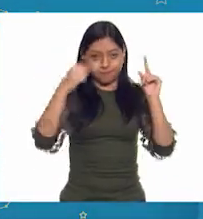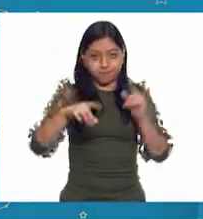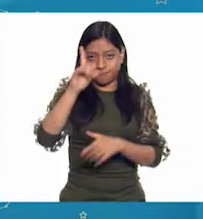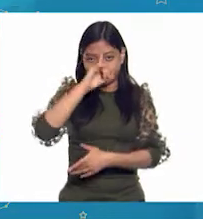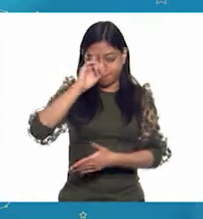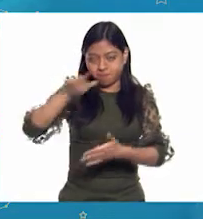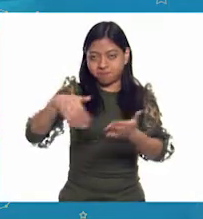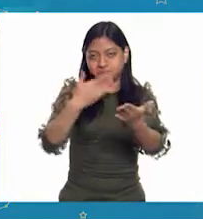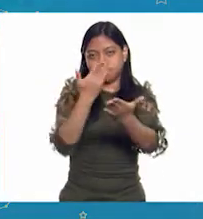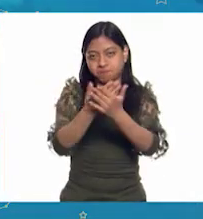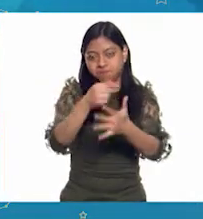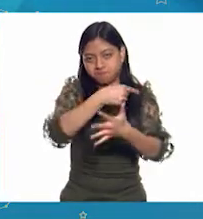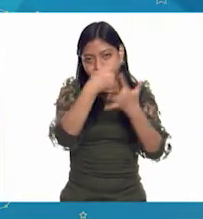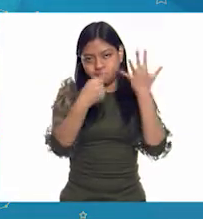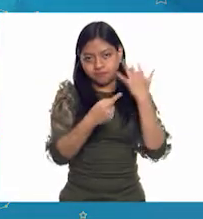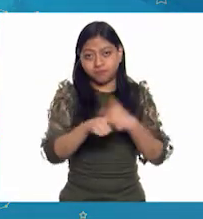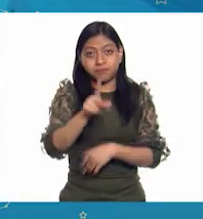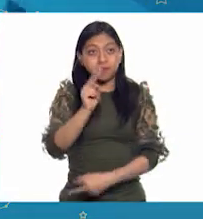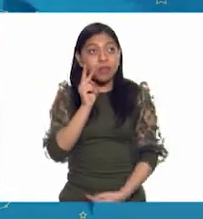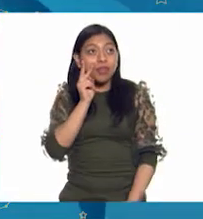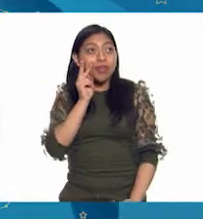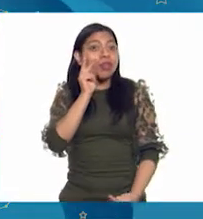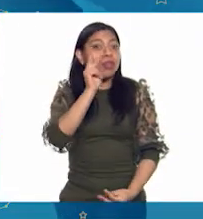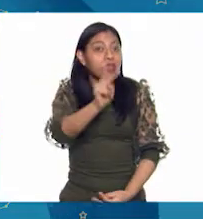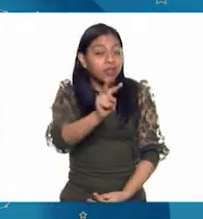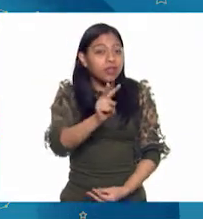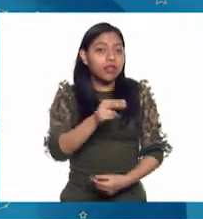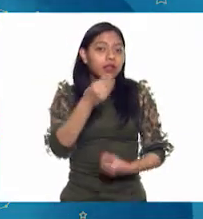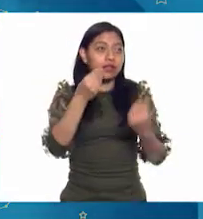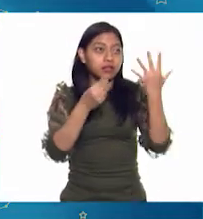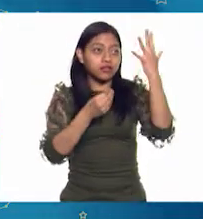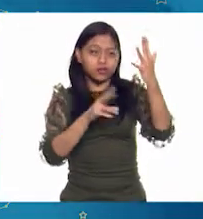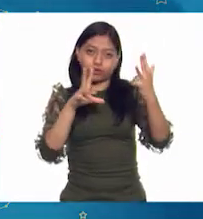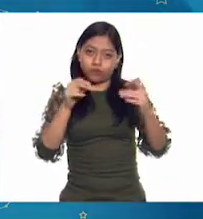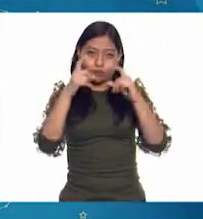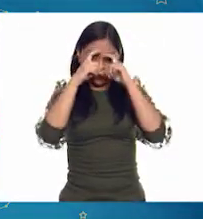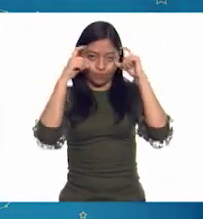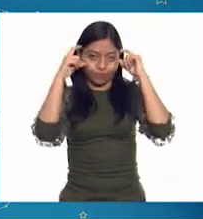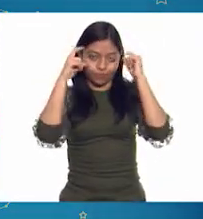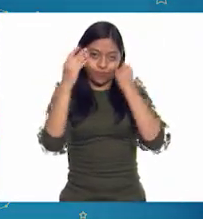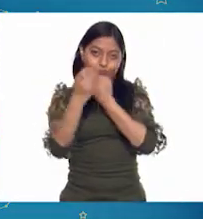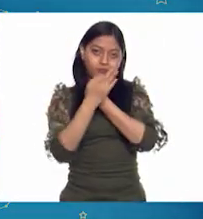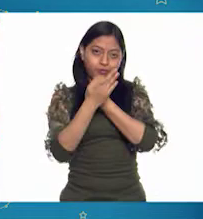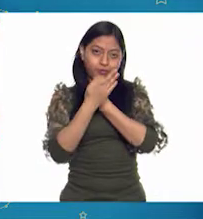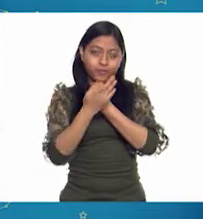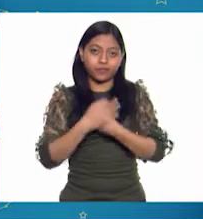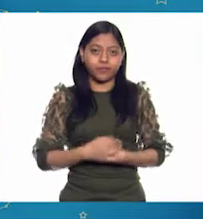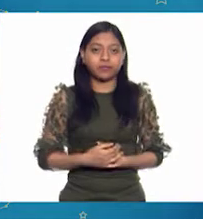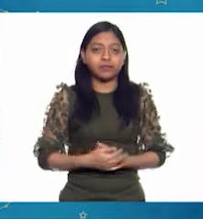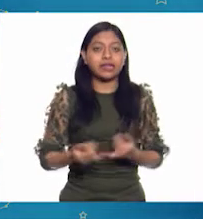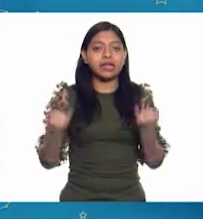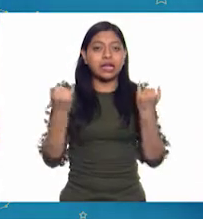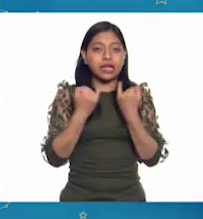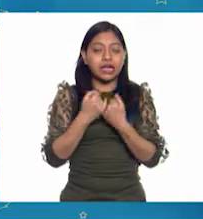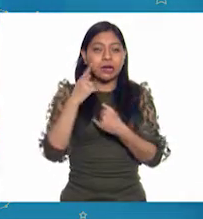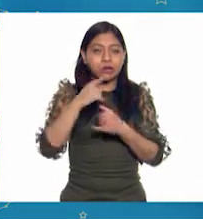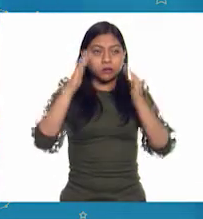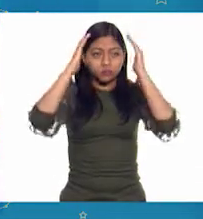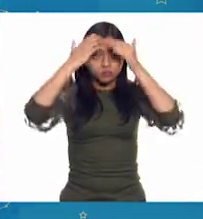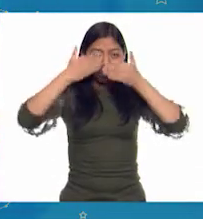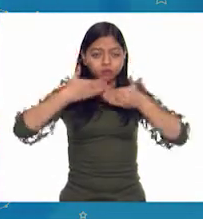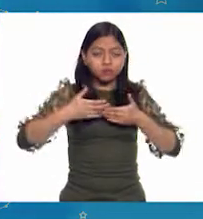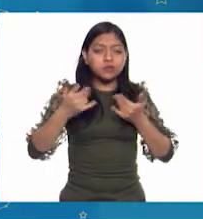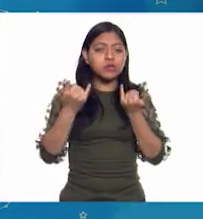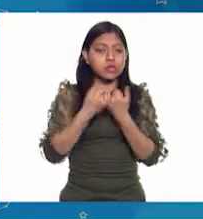Recomiendan para este evento no mirar directamente al sol, utilizar gafas especiales, usar cristales de soldador del número